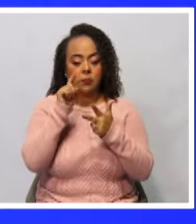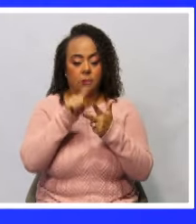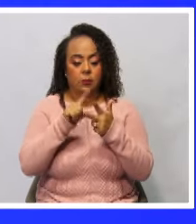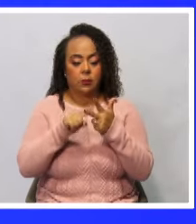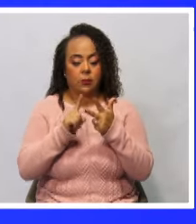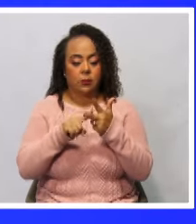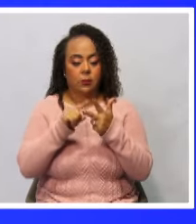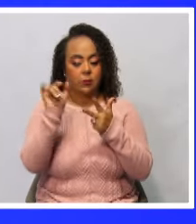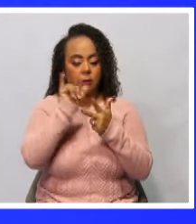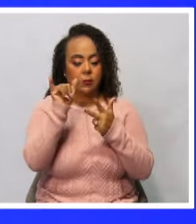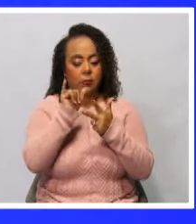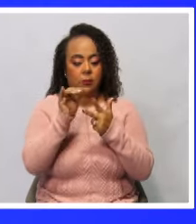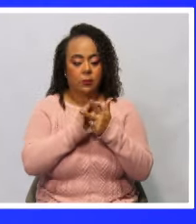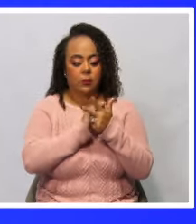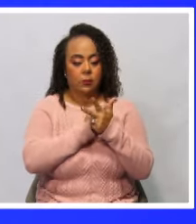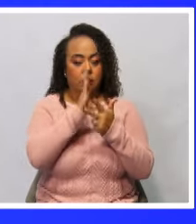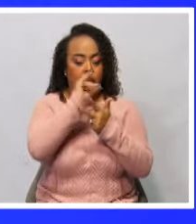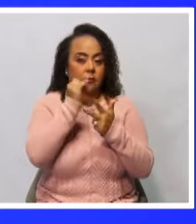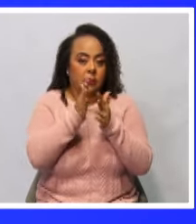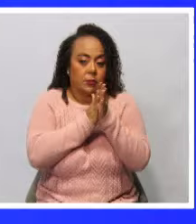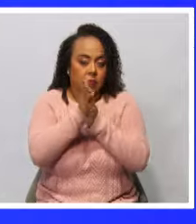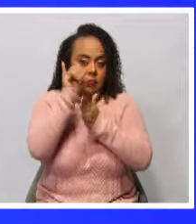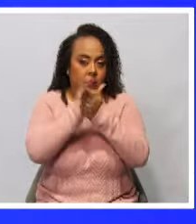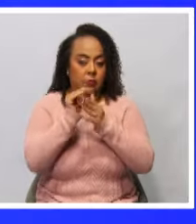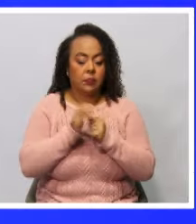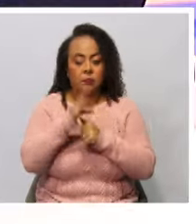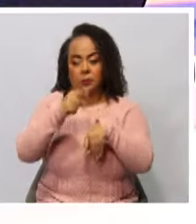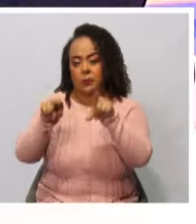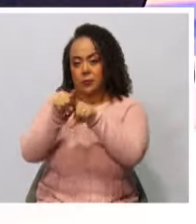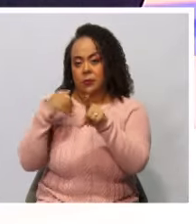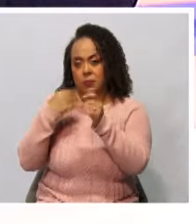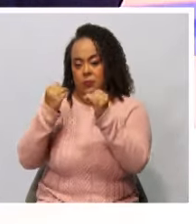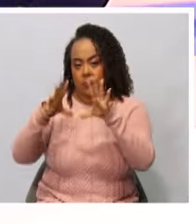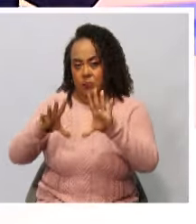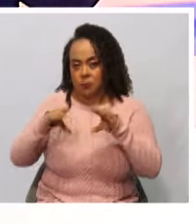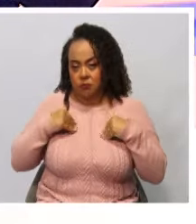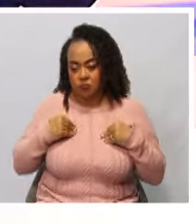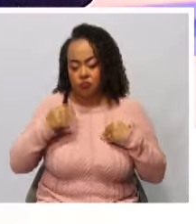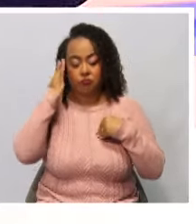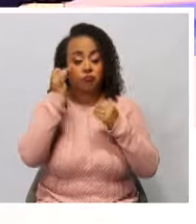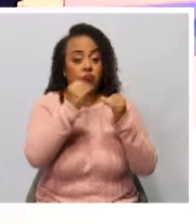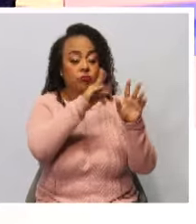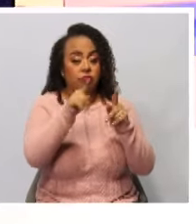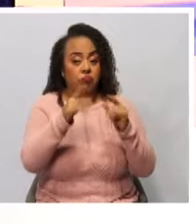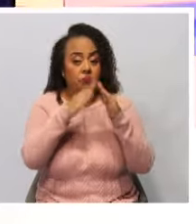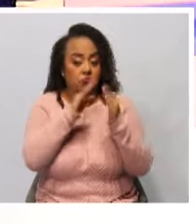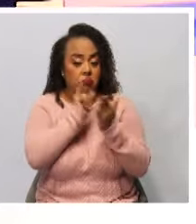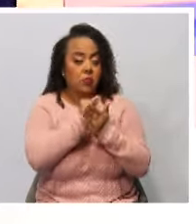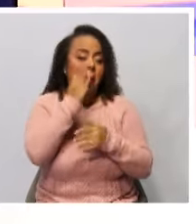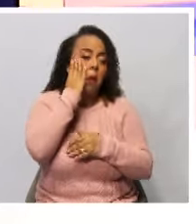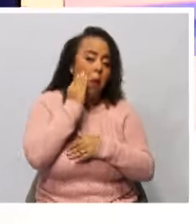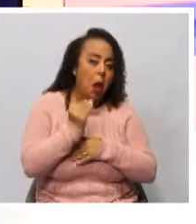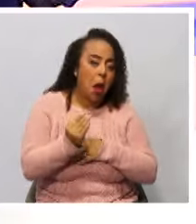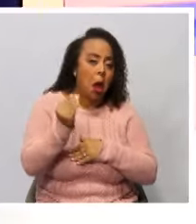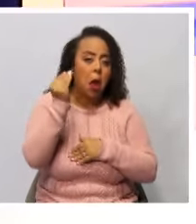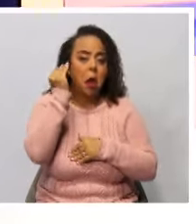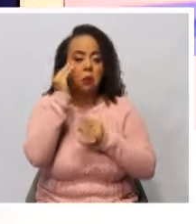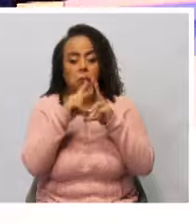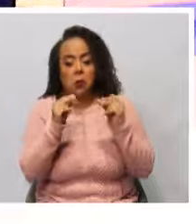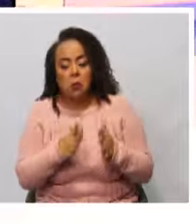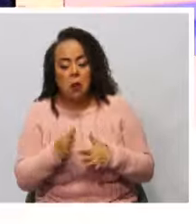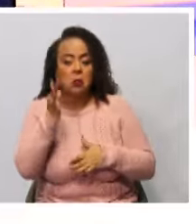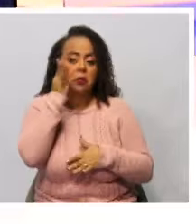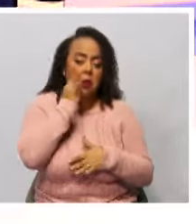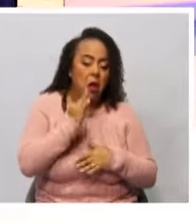en Guanacaste y que aprovechan también muchos jugadores de esa zona. Y además tiene mucha aceptación, porque mucha de la gente que vive ahí, su abuelo es nicaragüense, el tío